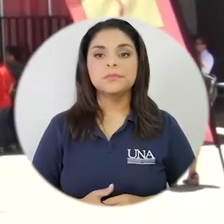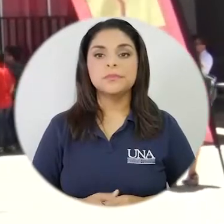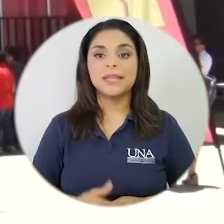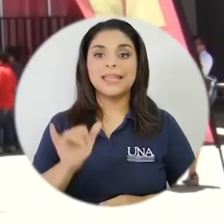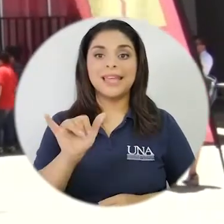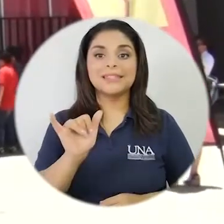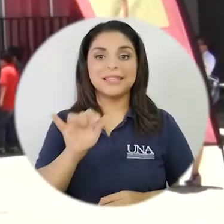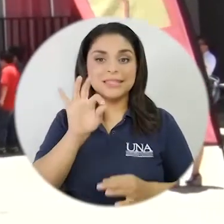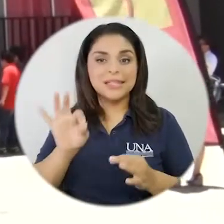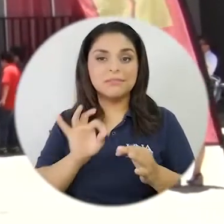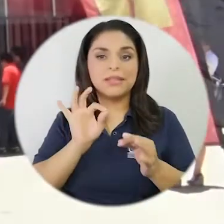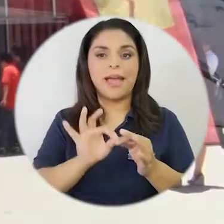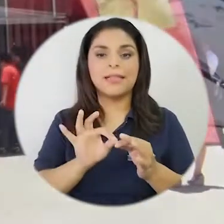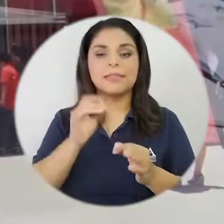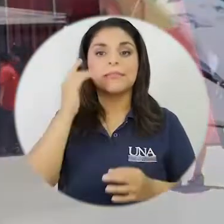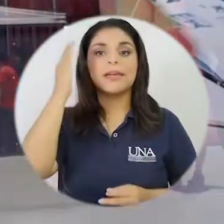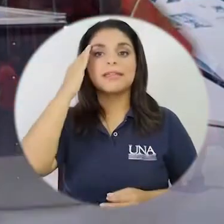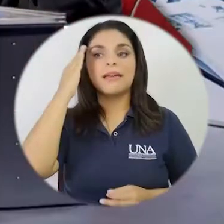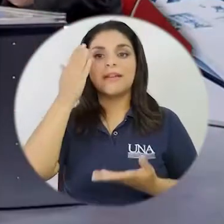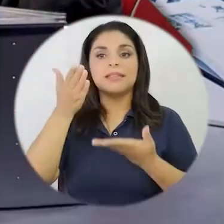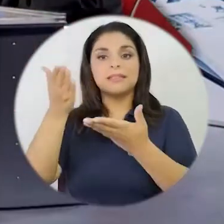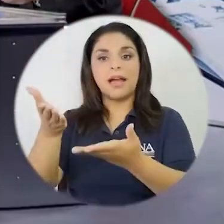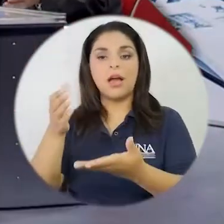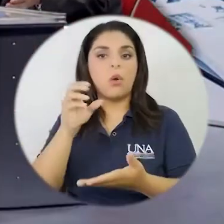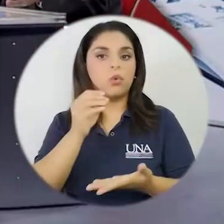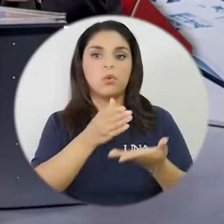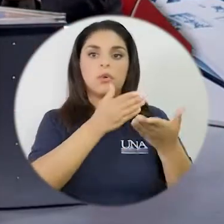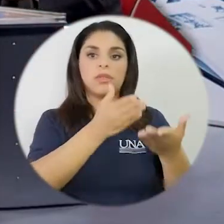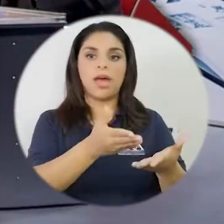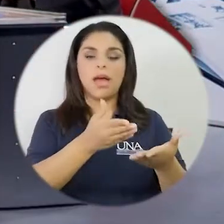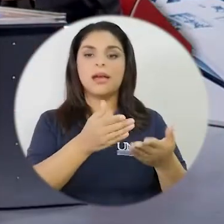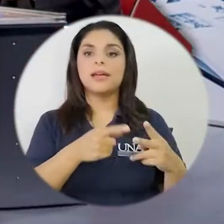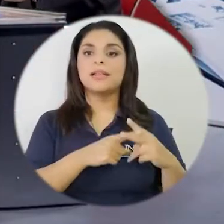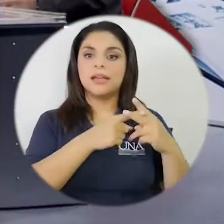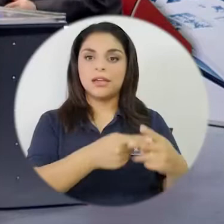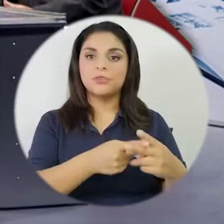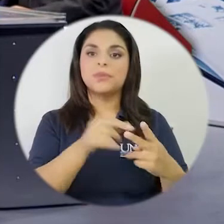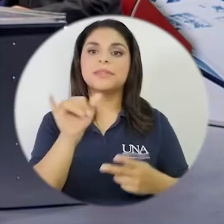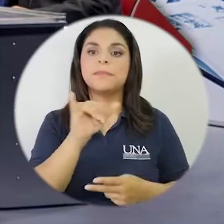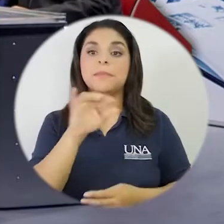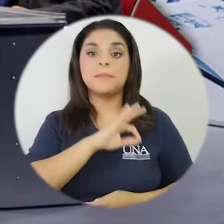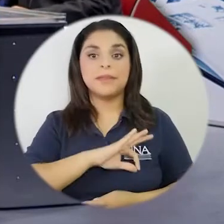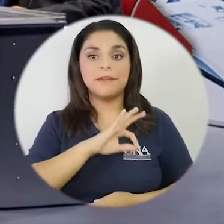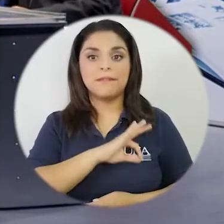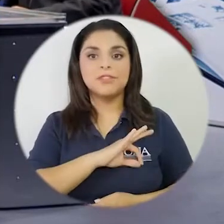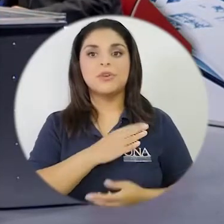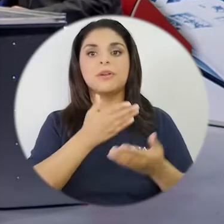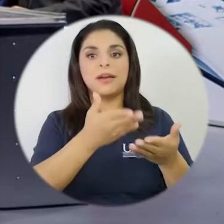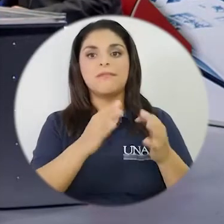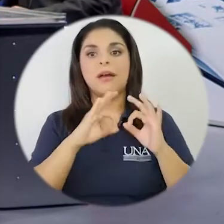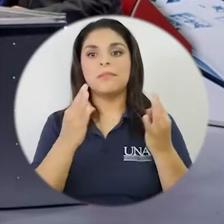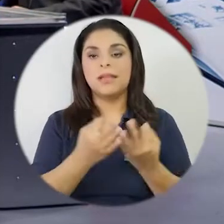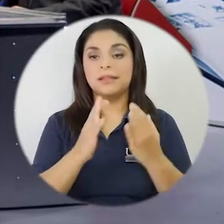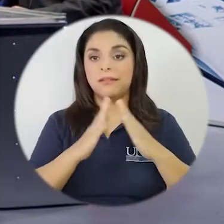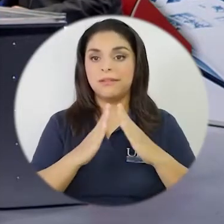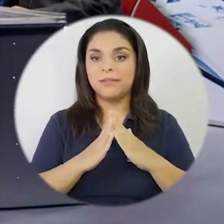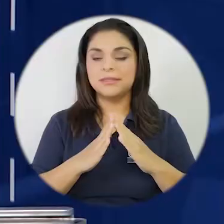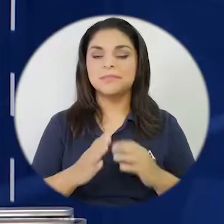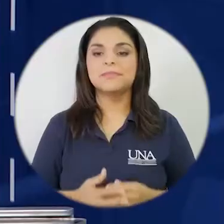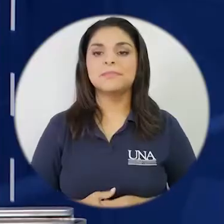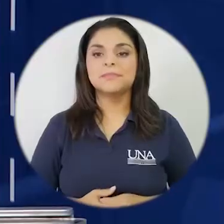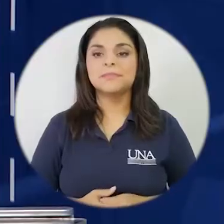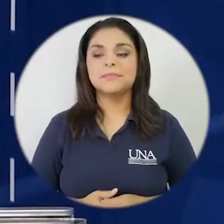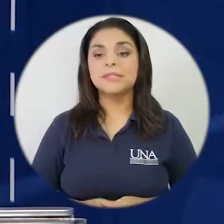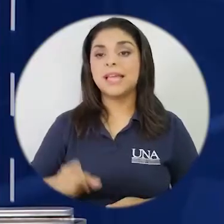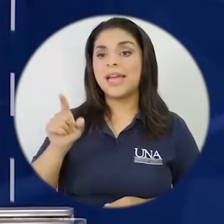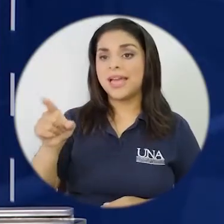Y ese va a ser el determinante para ver si se le otorga o no el crédito y si se le otorga el beneficio familiar también de la vivienda. Ese panorama